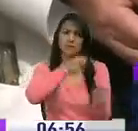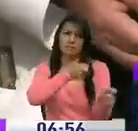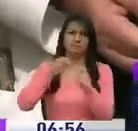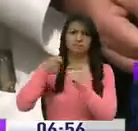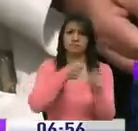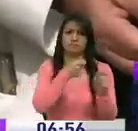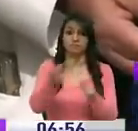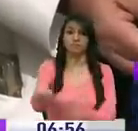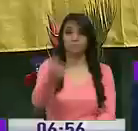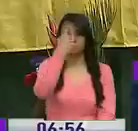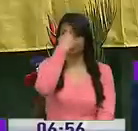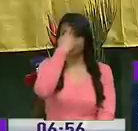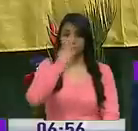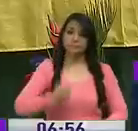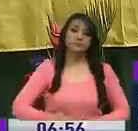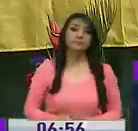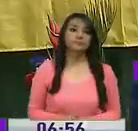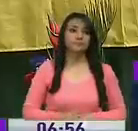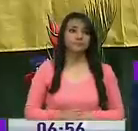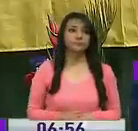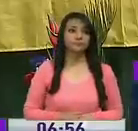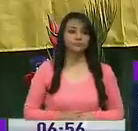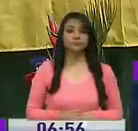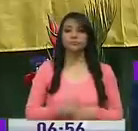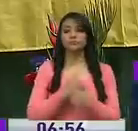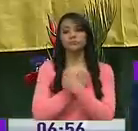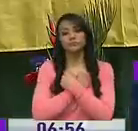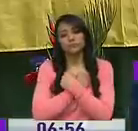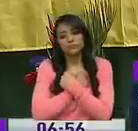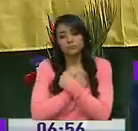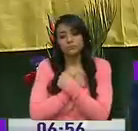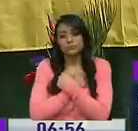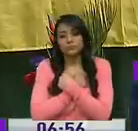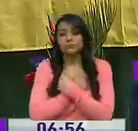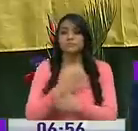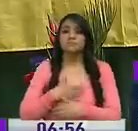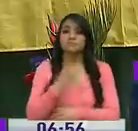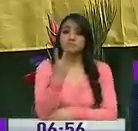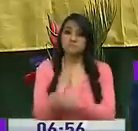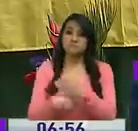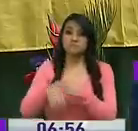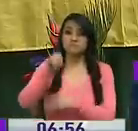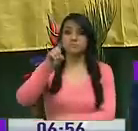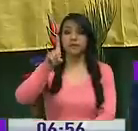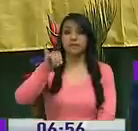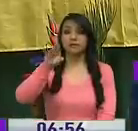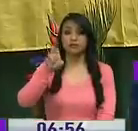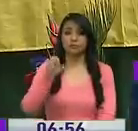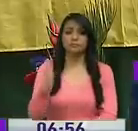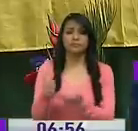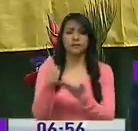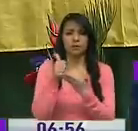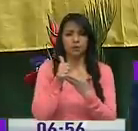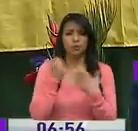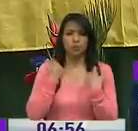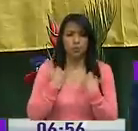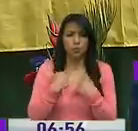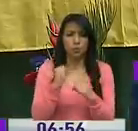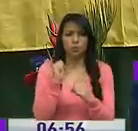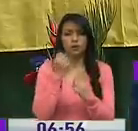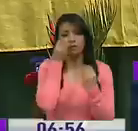cabeza que con todo el cariño a nuestro hijo Edison nos ayudaron en todo lo que pudieron moralmente